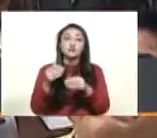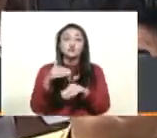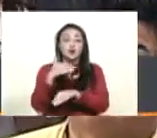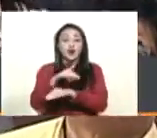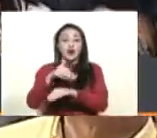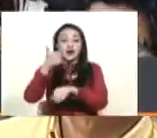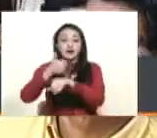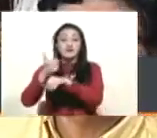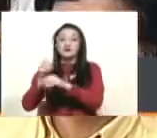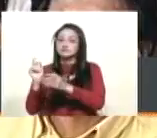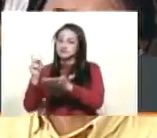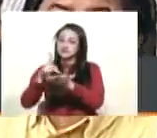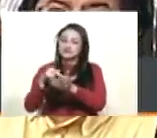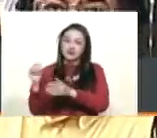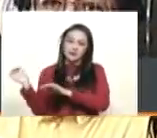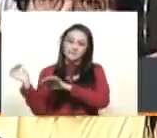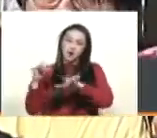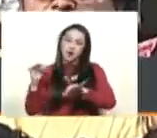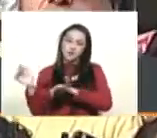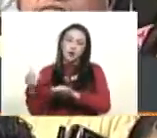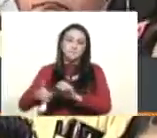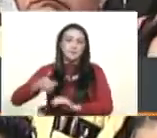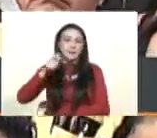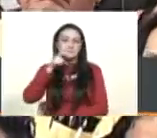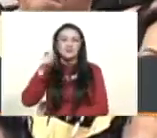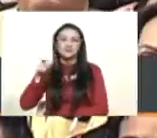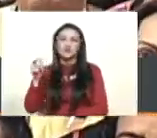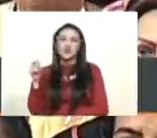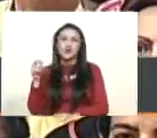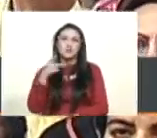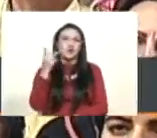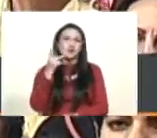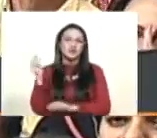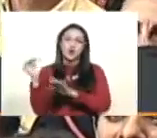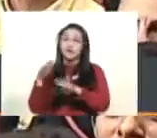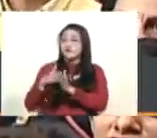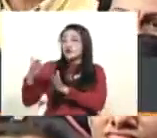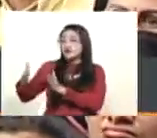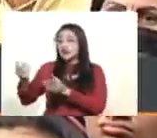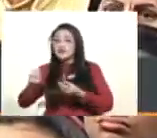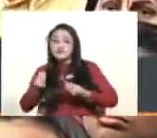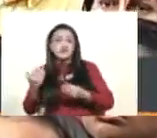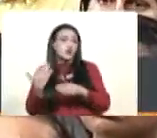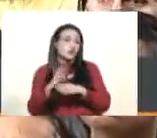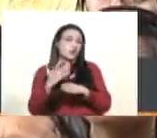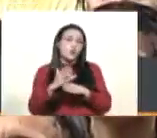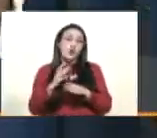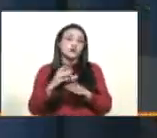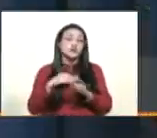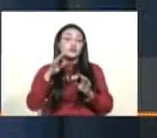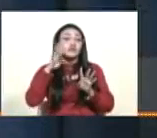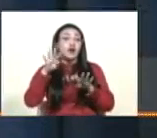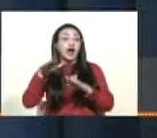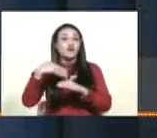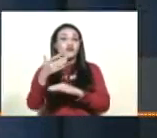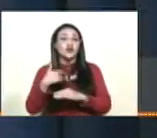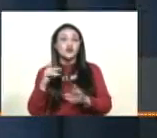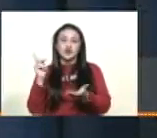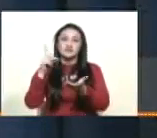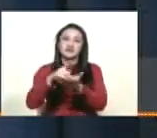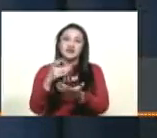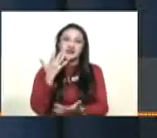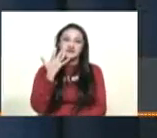llevaron al jefe de comunidad, al jefe de VCH, al jefe de CLP, a una vecina, a un vecino que dijo, no importa si lo tengo que ver de afuera, pero yo quiero ir a